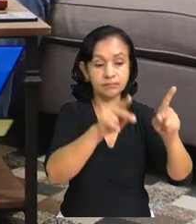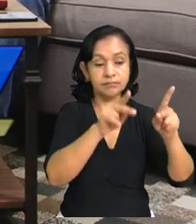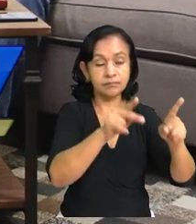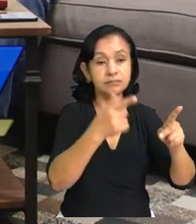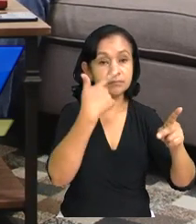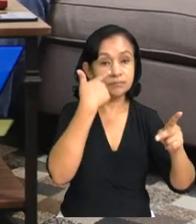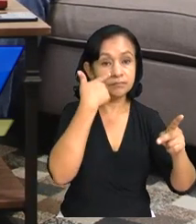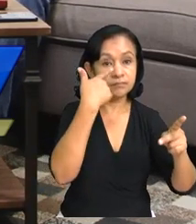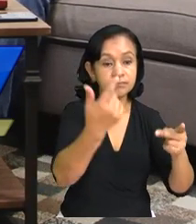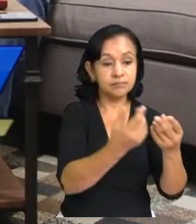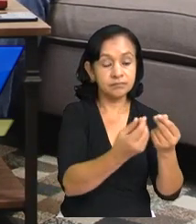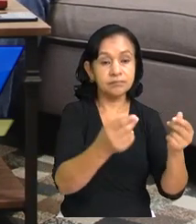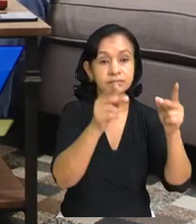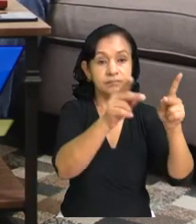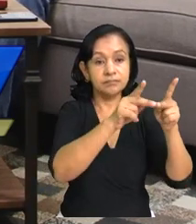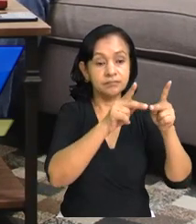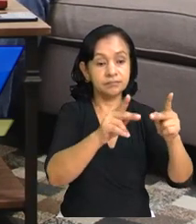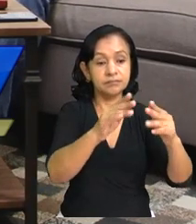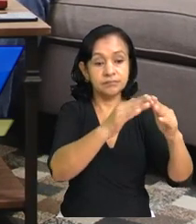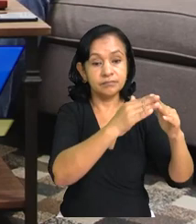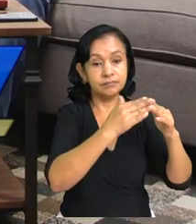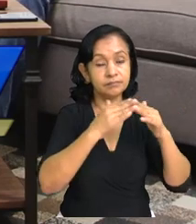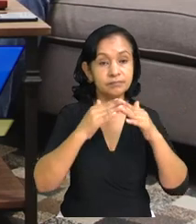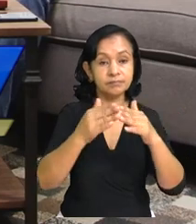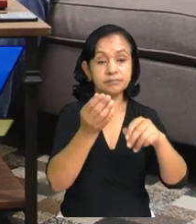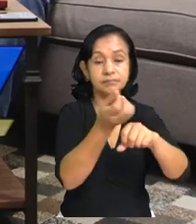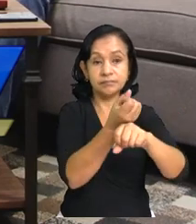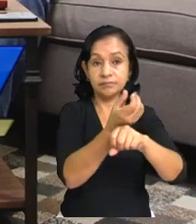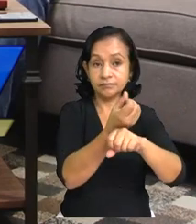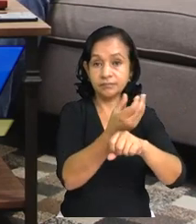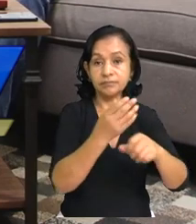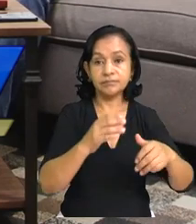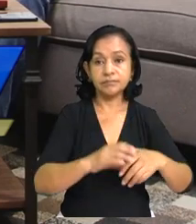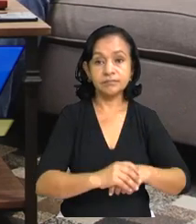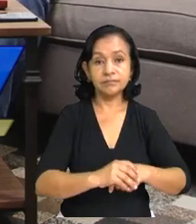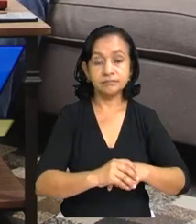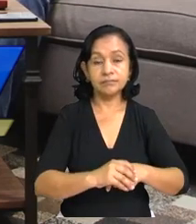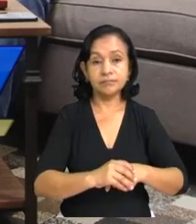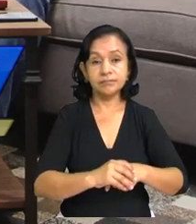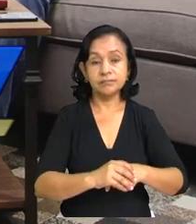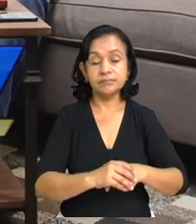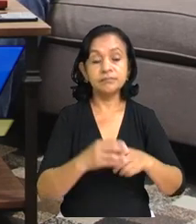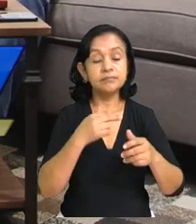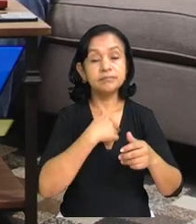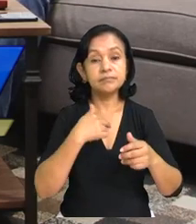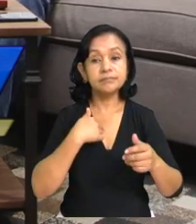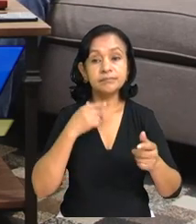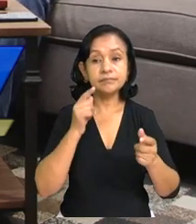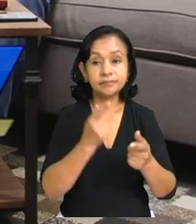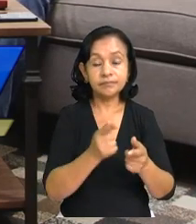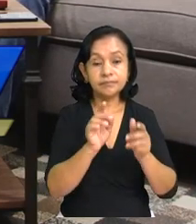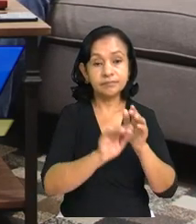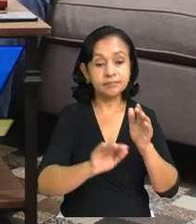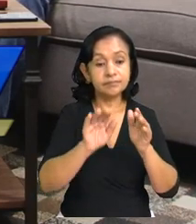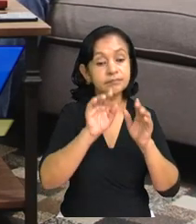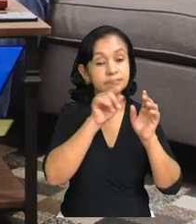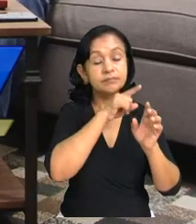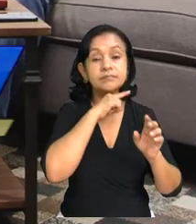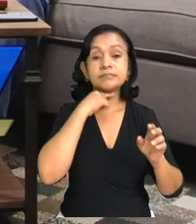conoce el territorio, que es la gente de la comunidad, que es la gente de la alcaldía. Entonces, la solución que identificaste es una solución más próxima a la